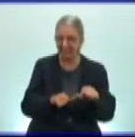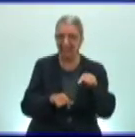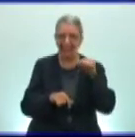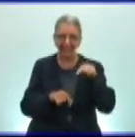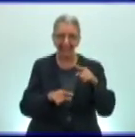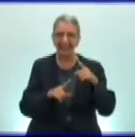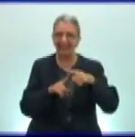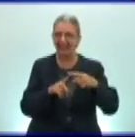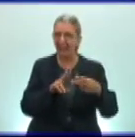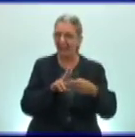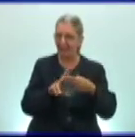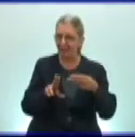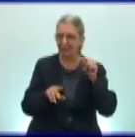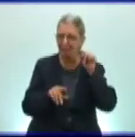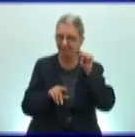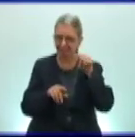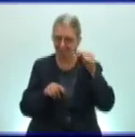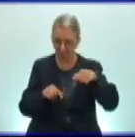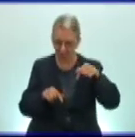tema de nuestra clase.